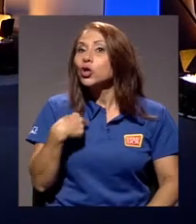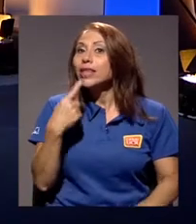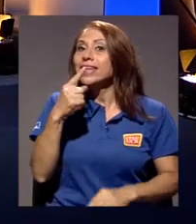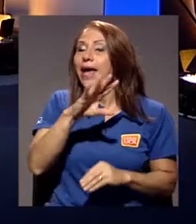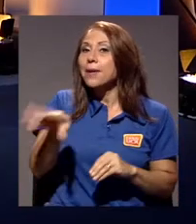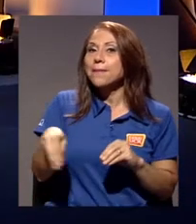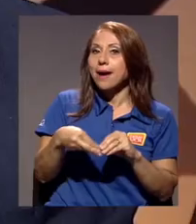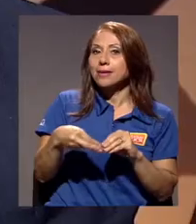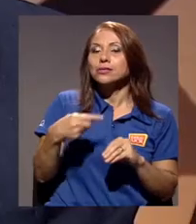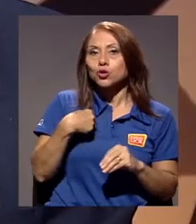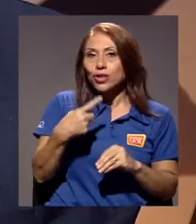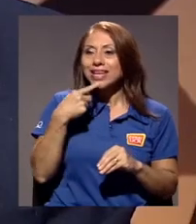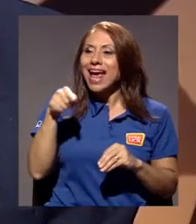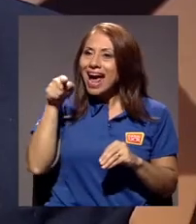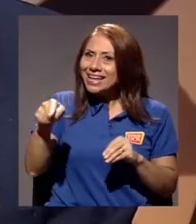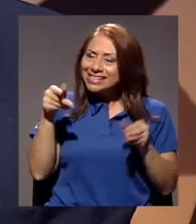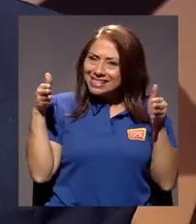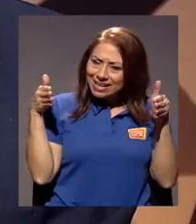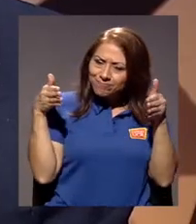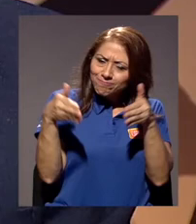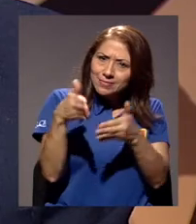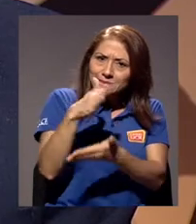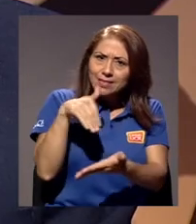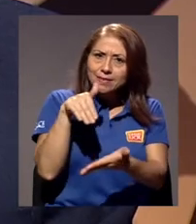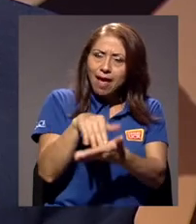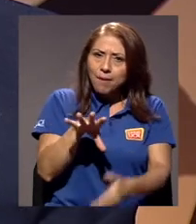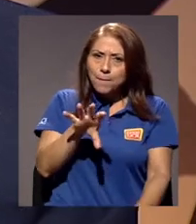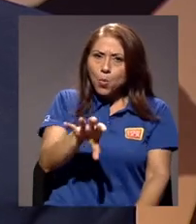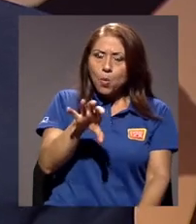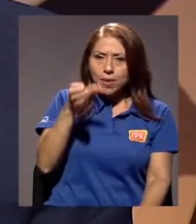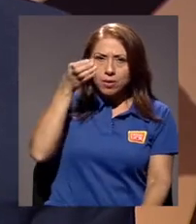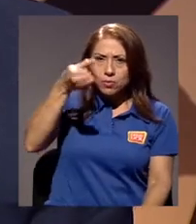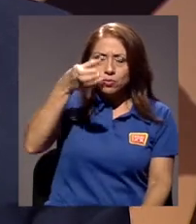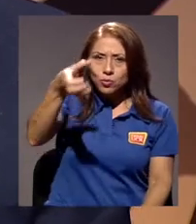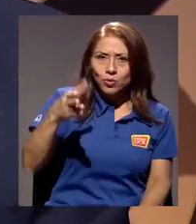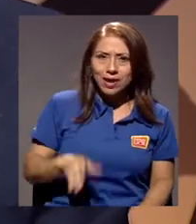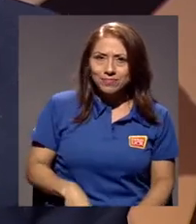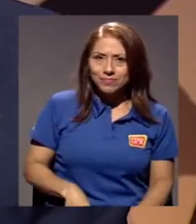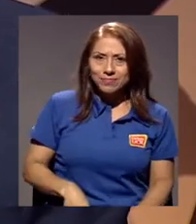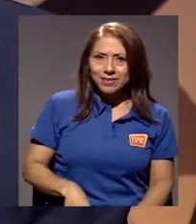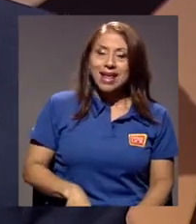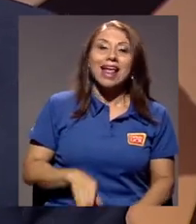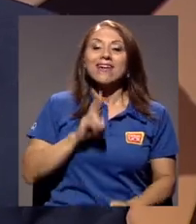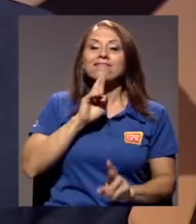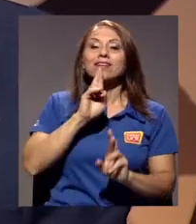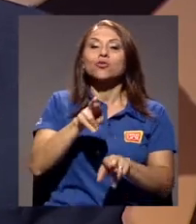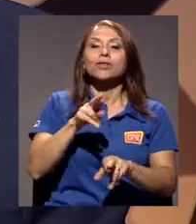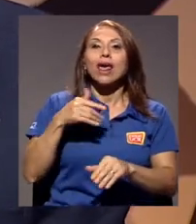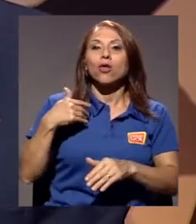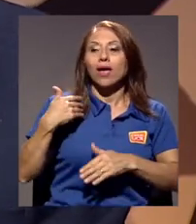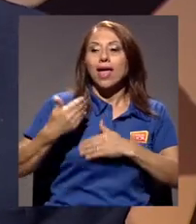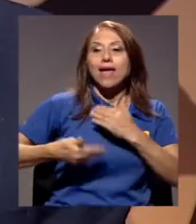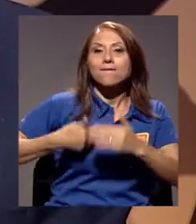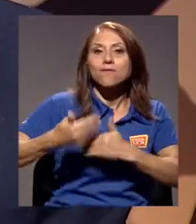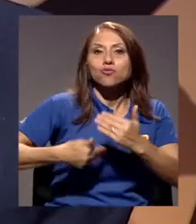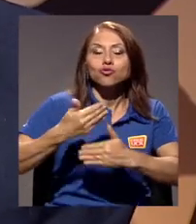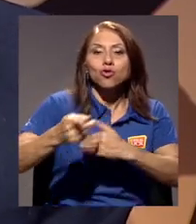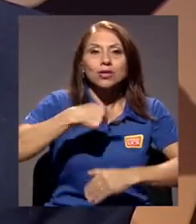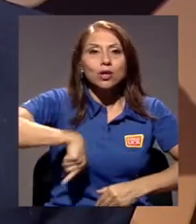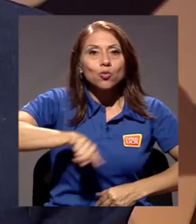que está centrada la propia cultura es el resultado de la evolución de nuestras culturas comunes